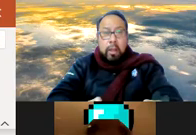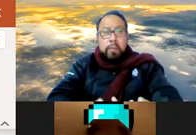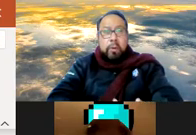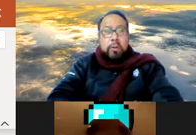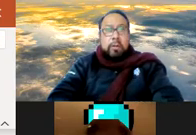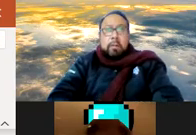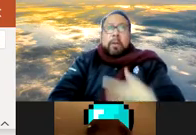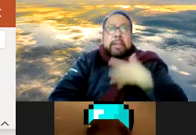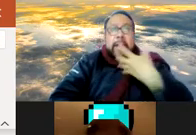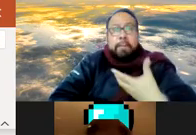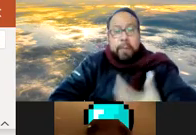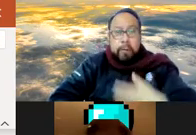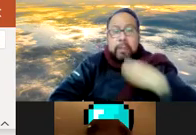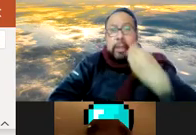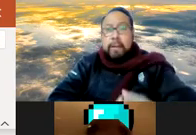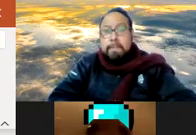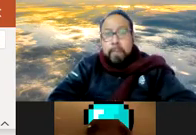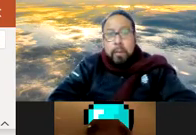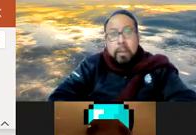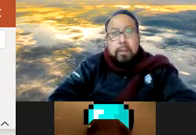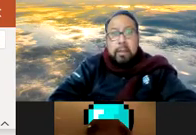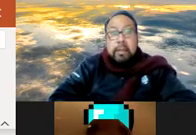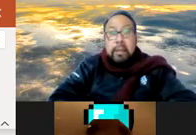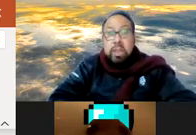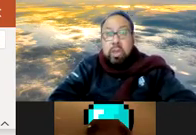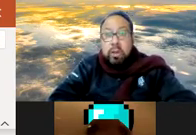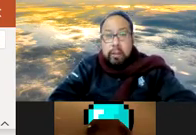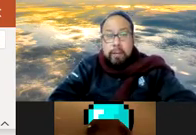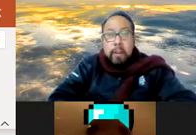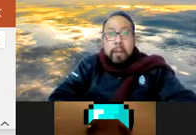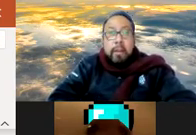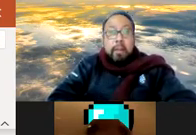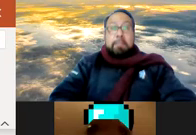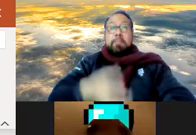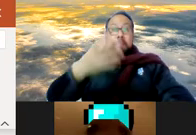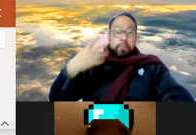colegios, pues tienen, perdón, tienen sanciones.